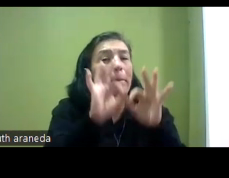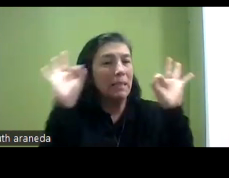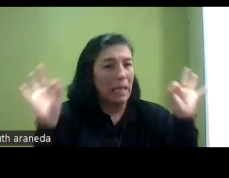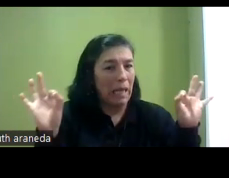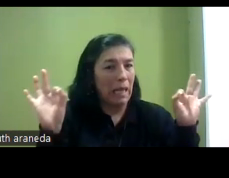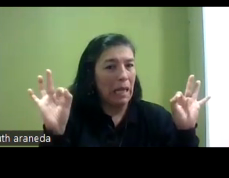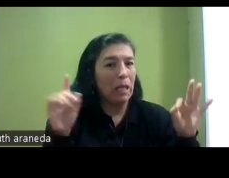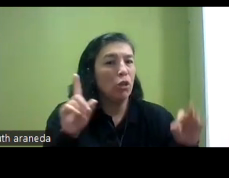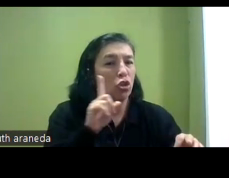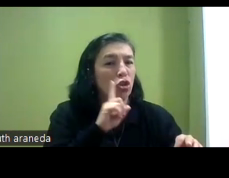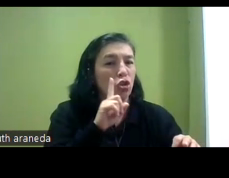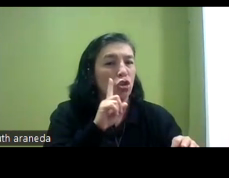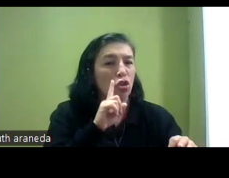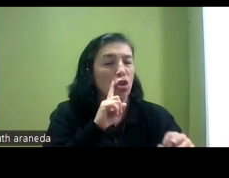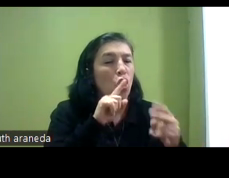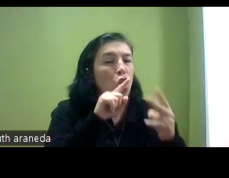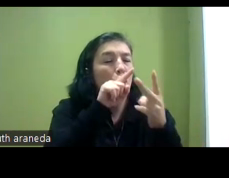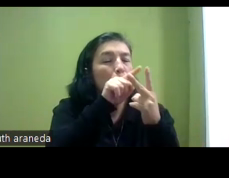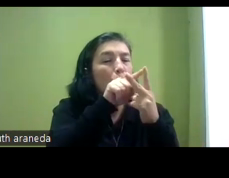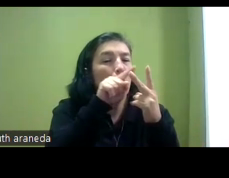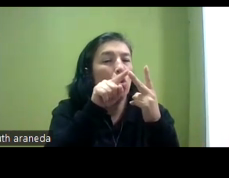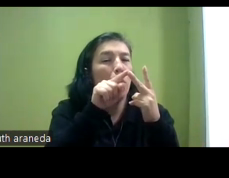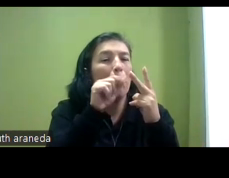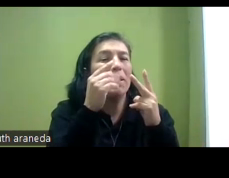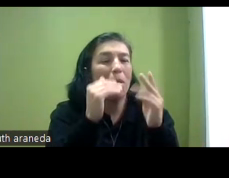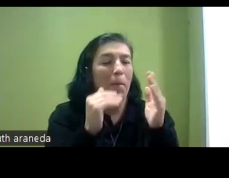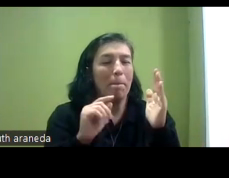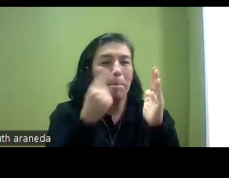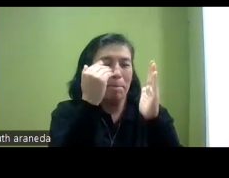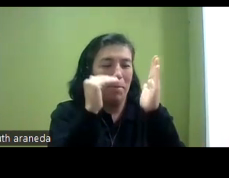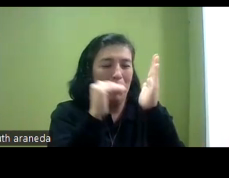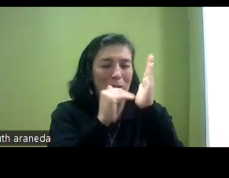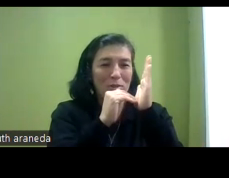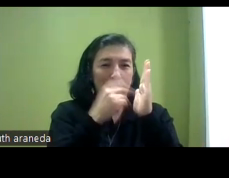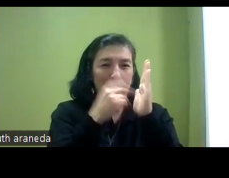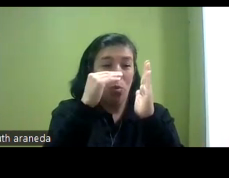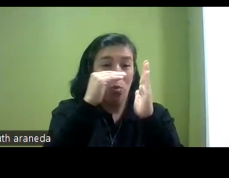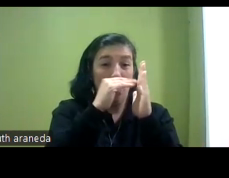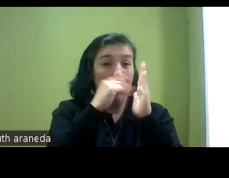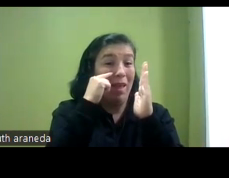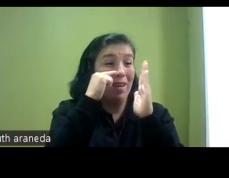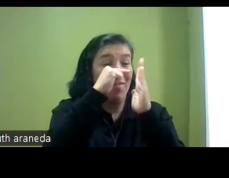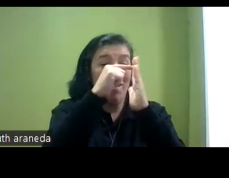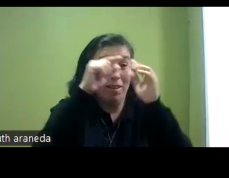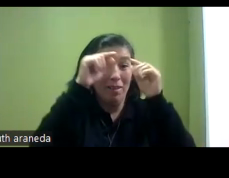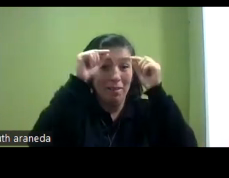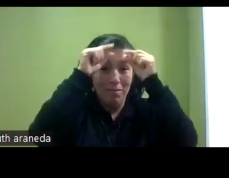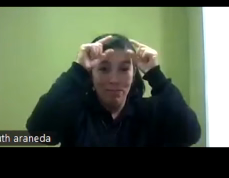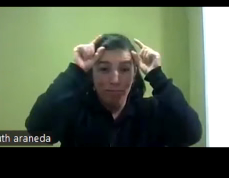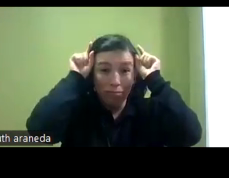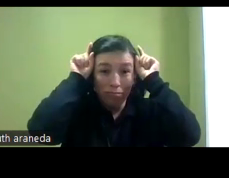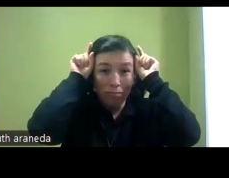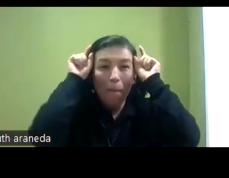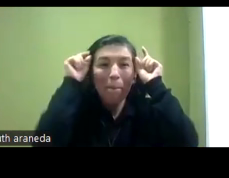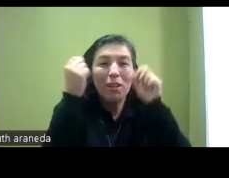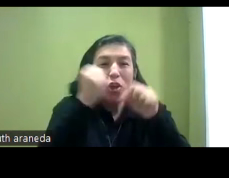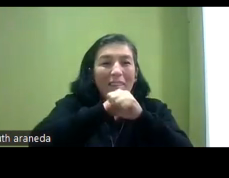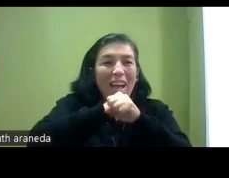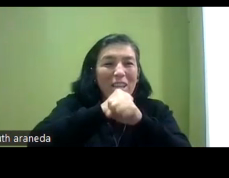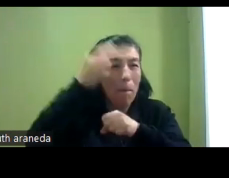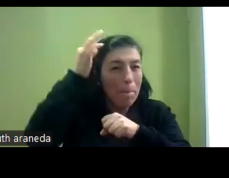tiene prácticamente dos pisos, como quien dice, y arriba lo que ustedes ven que parecen crin de caballo son